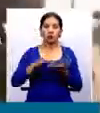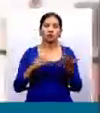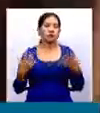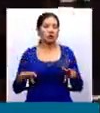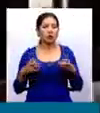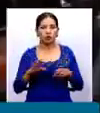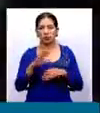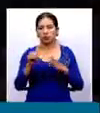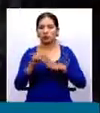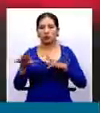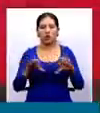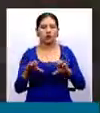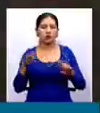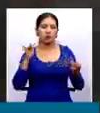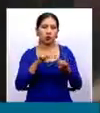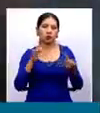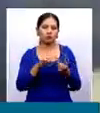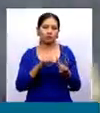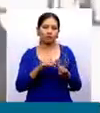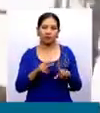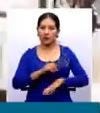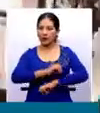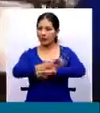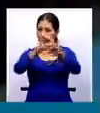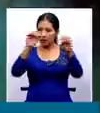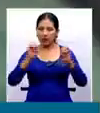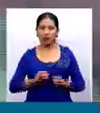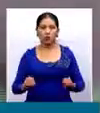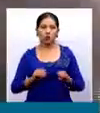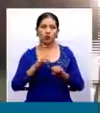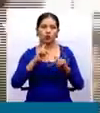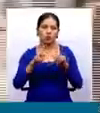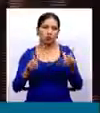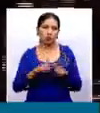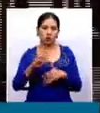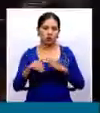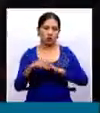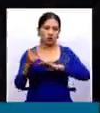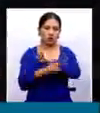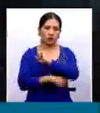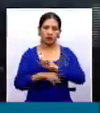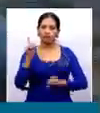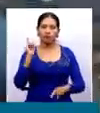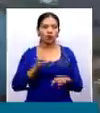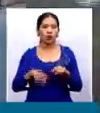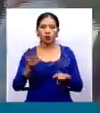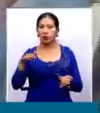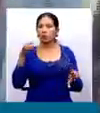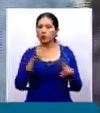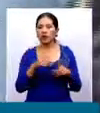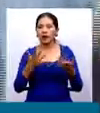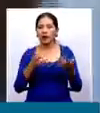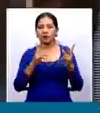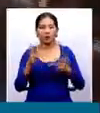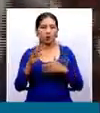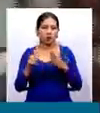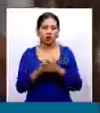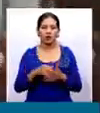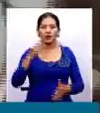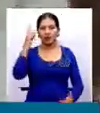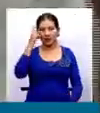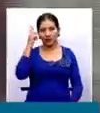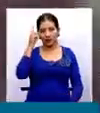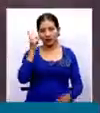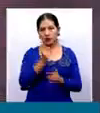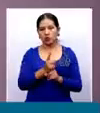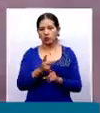de hechos violentos en ningún lado del país. No puede existir violencia, somos seres racionales. Lamentablemente